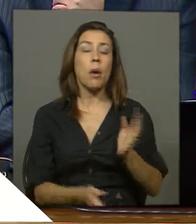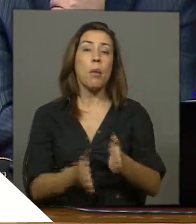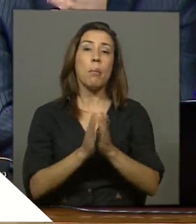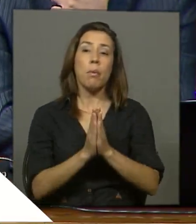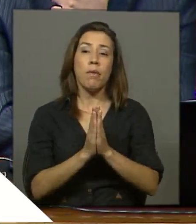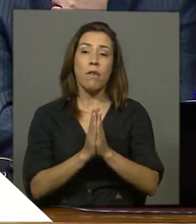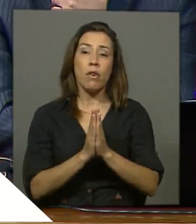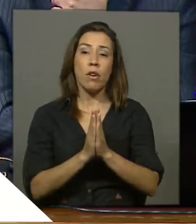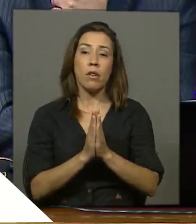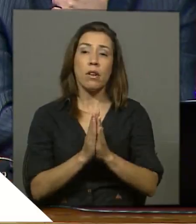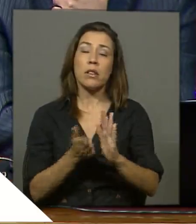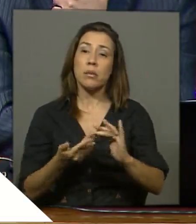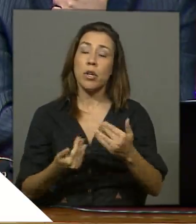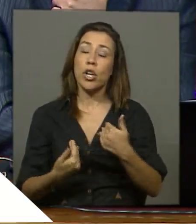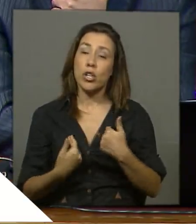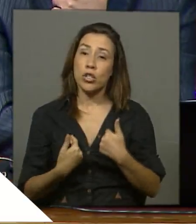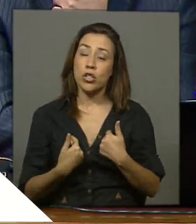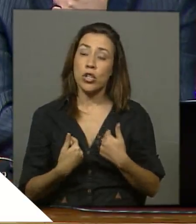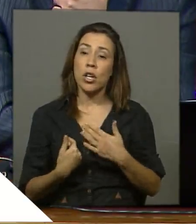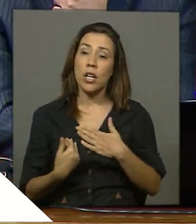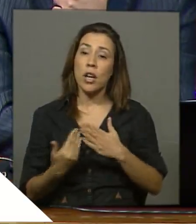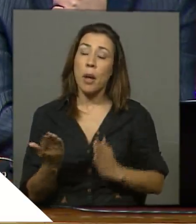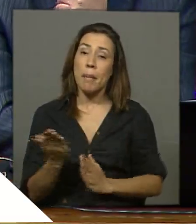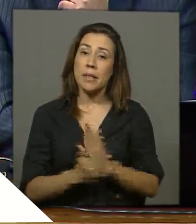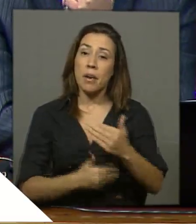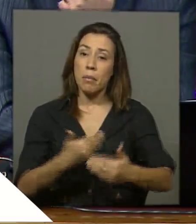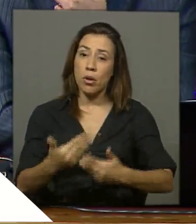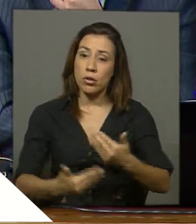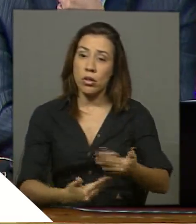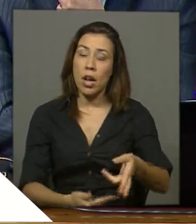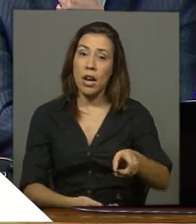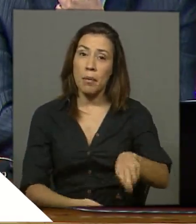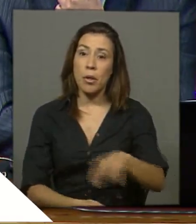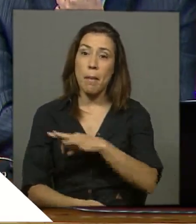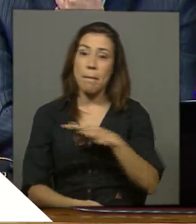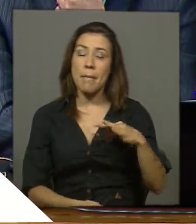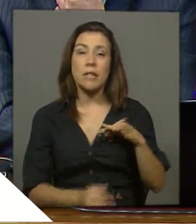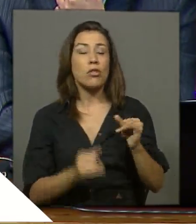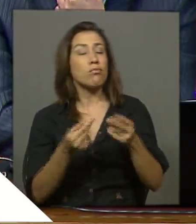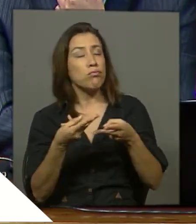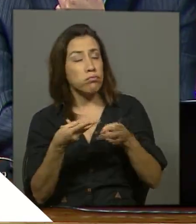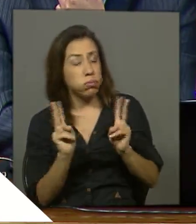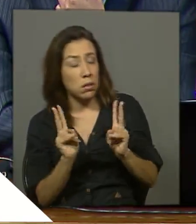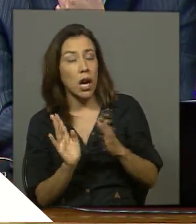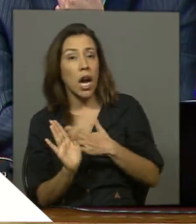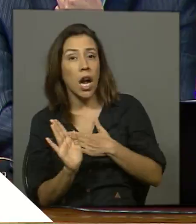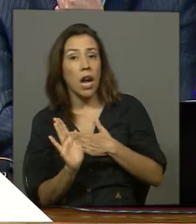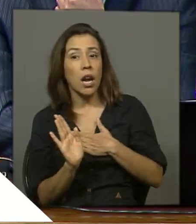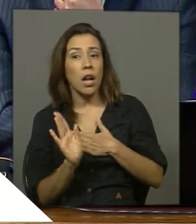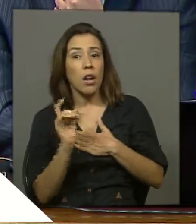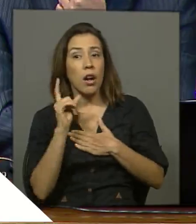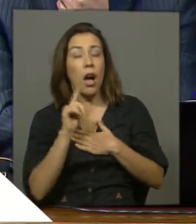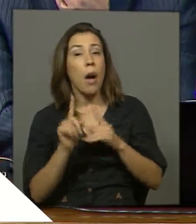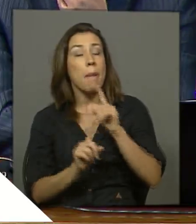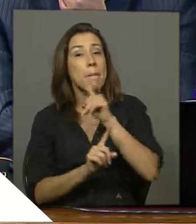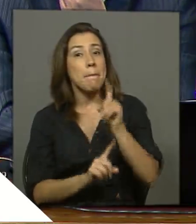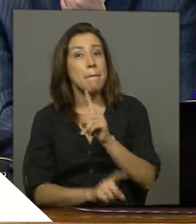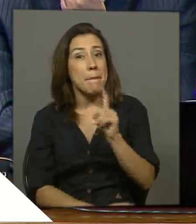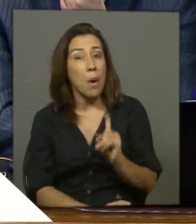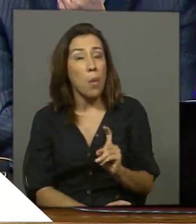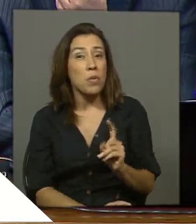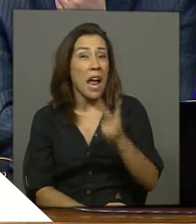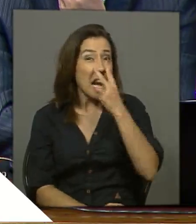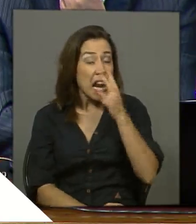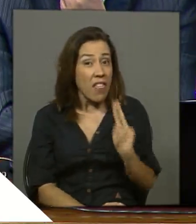deid excus mi inten le reitero el ministro tiene la ampli libertad para entender que si alguna pregunta es